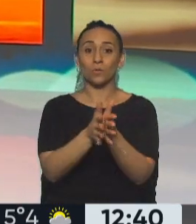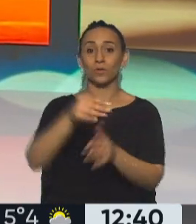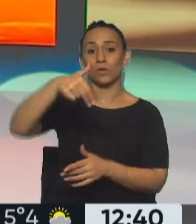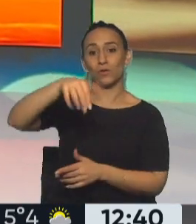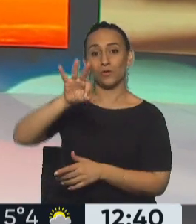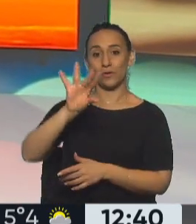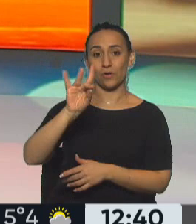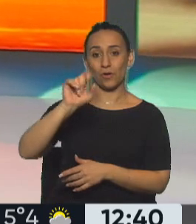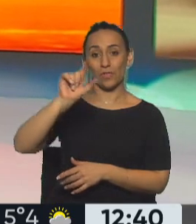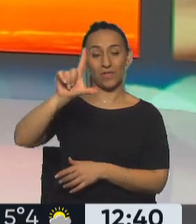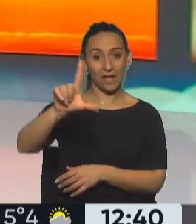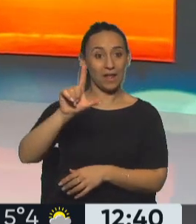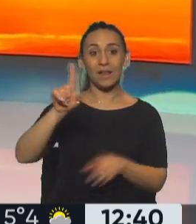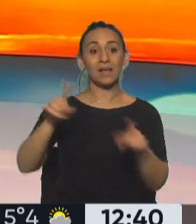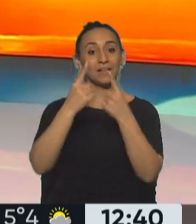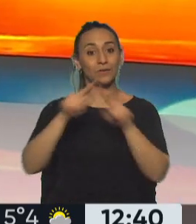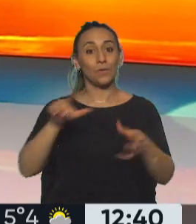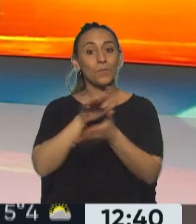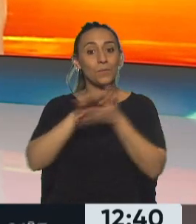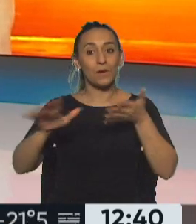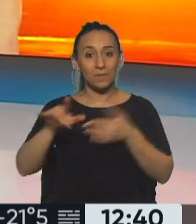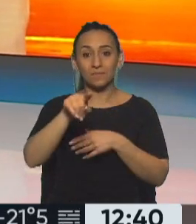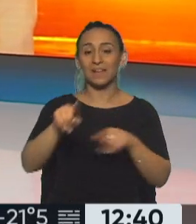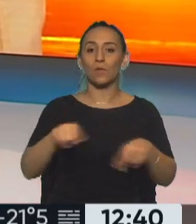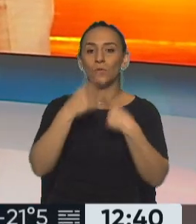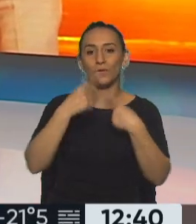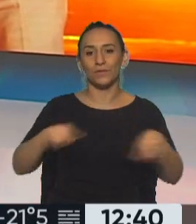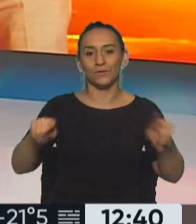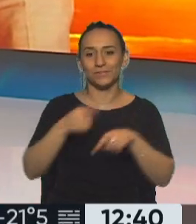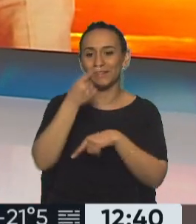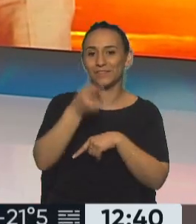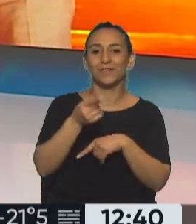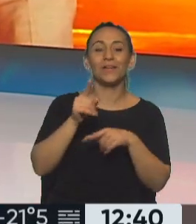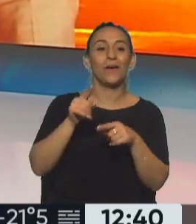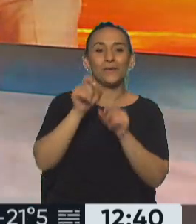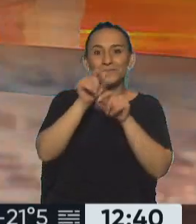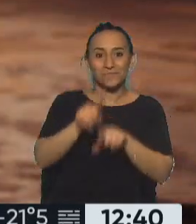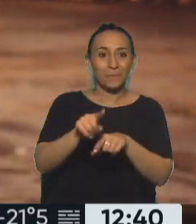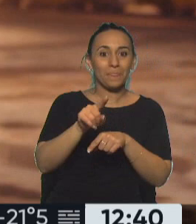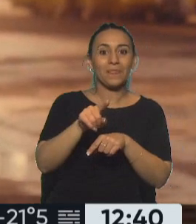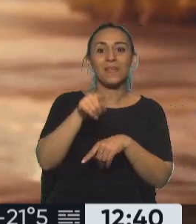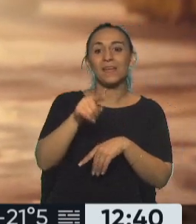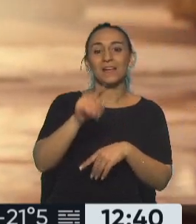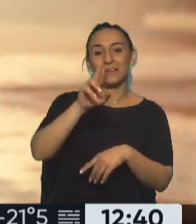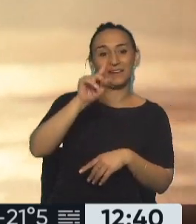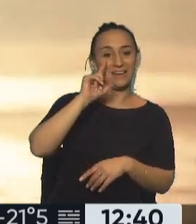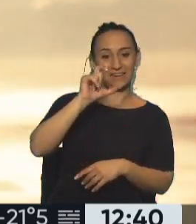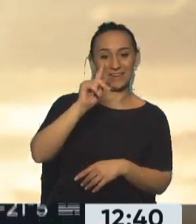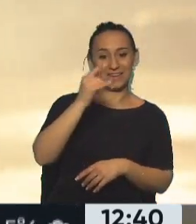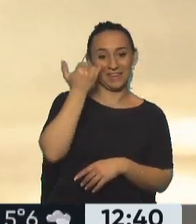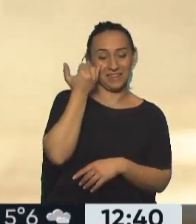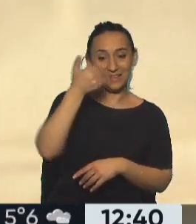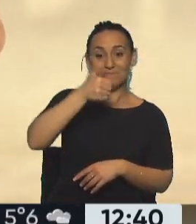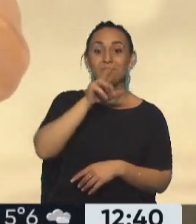una presentación nueva, nueva versión de Fuego de Noche, Nieve de Día, Ricky Martin acompañado por, bueno, el furor